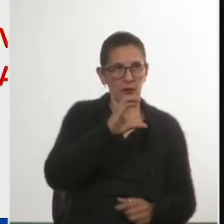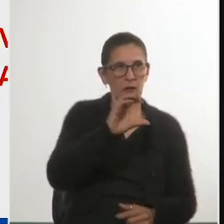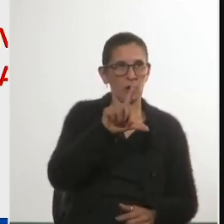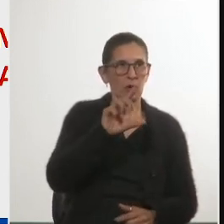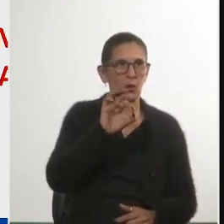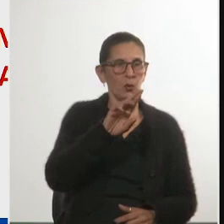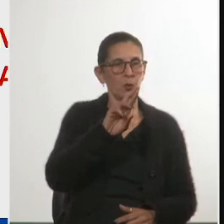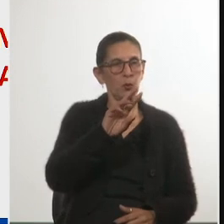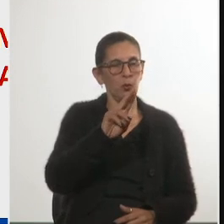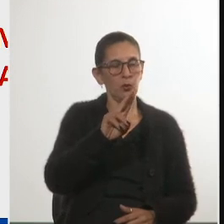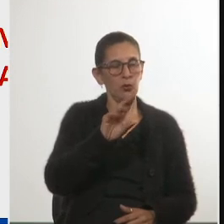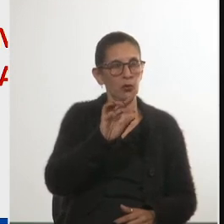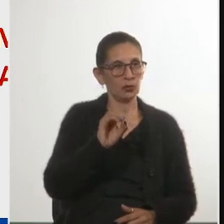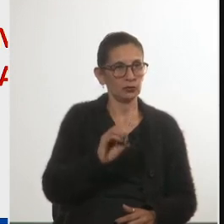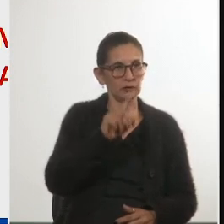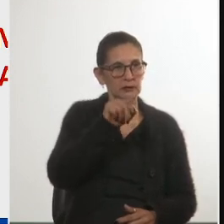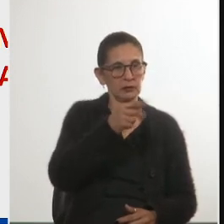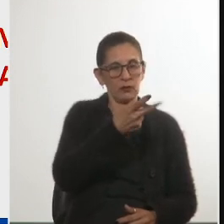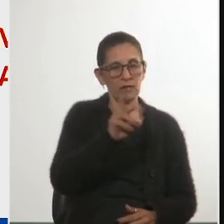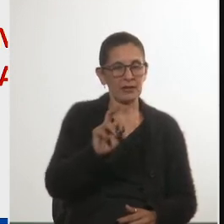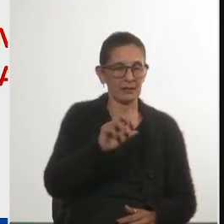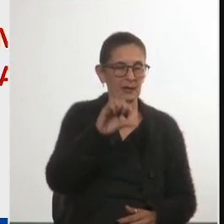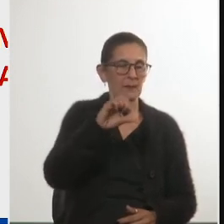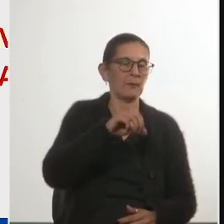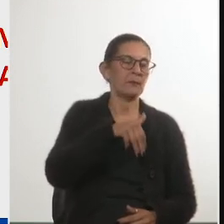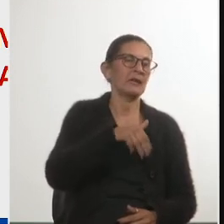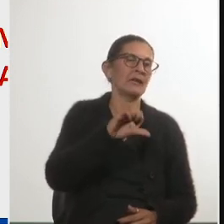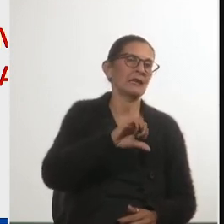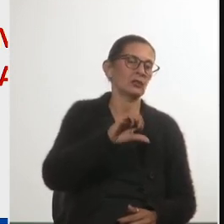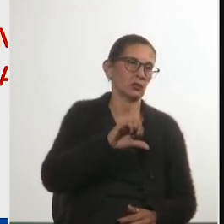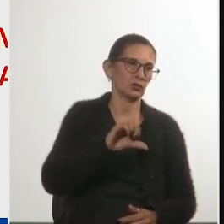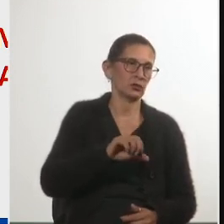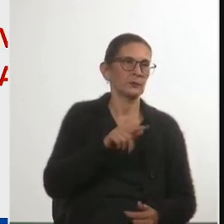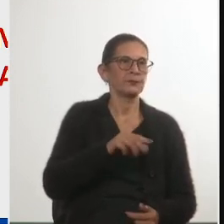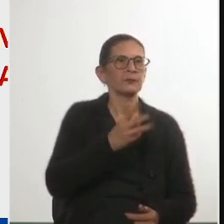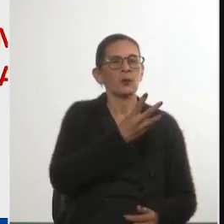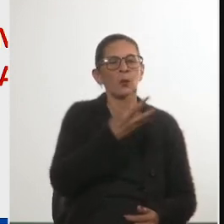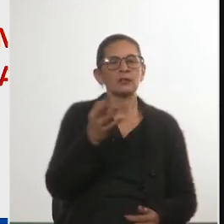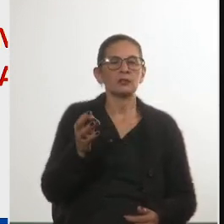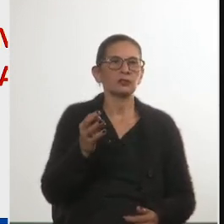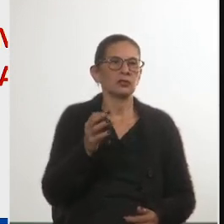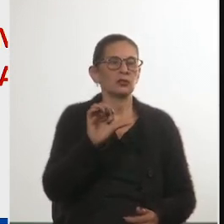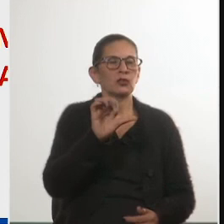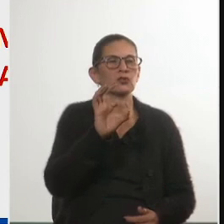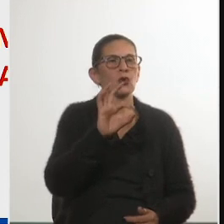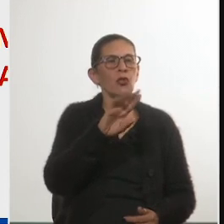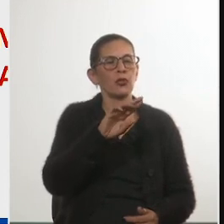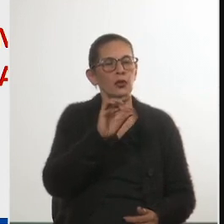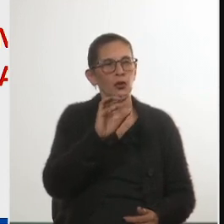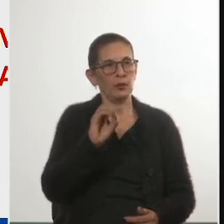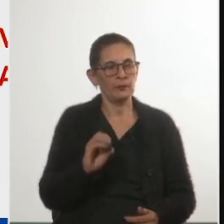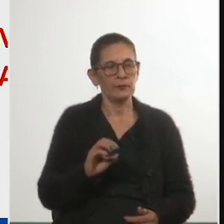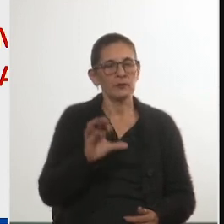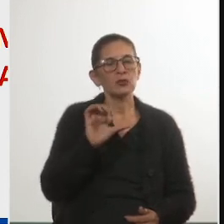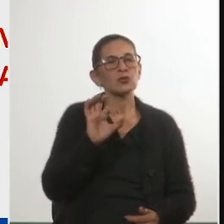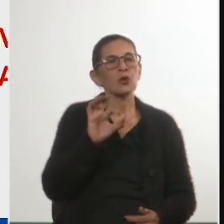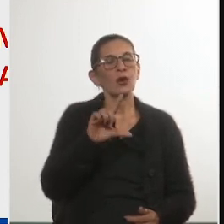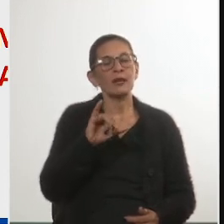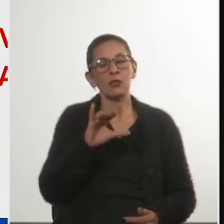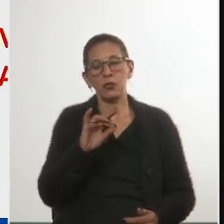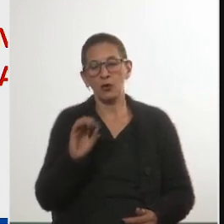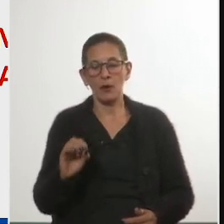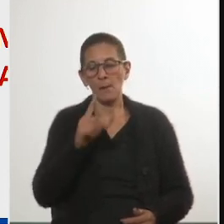hasta 720 miligramos por litro, sodio hasta 440 miligramos por litro, sólidos